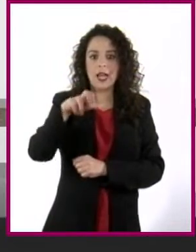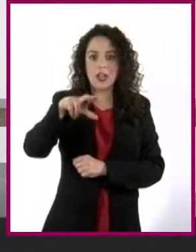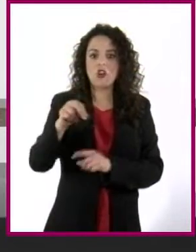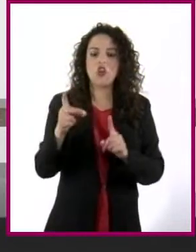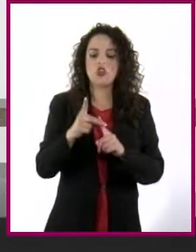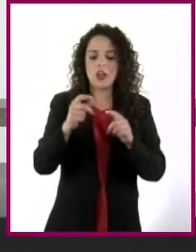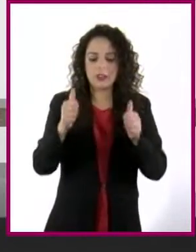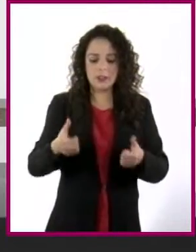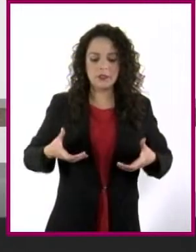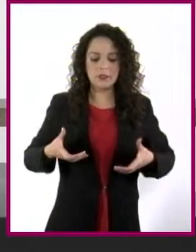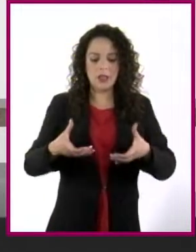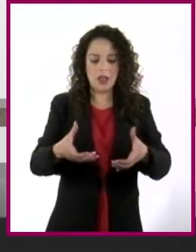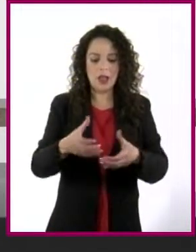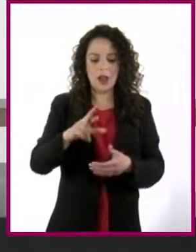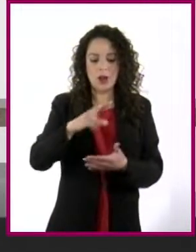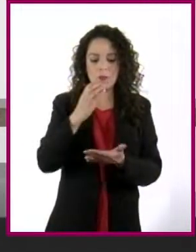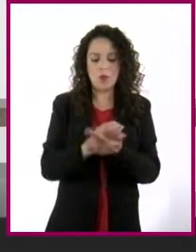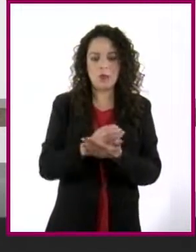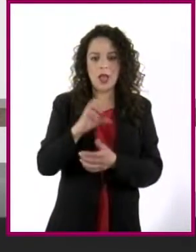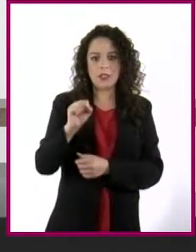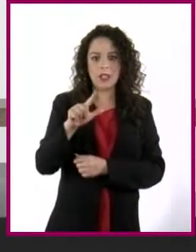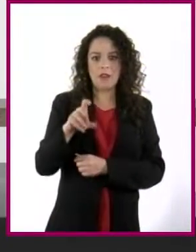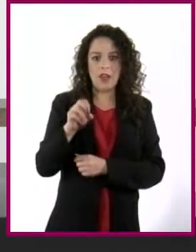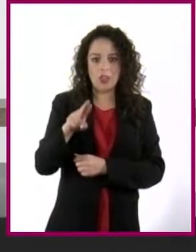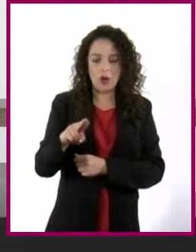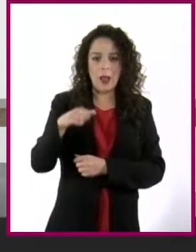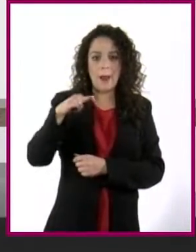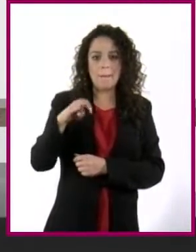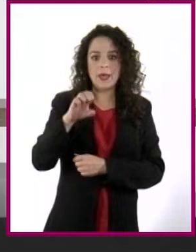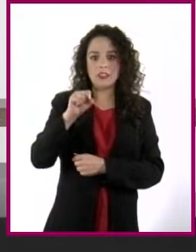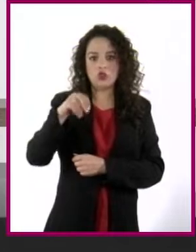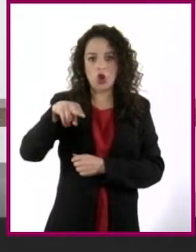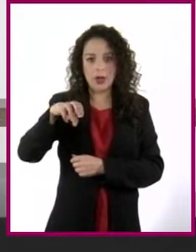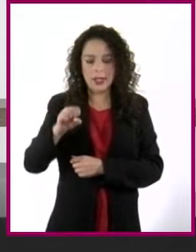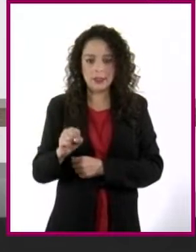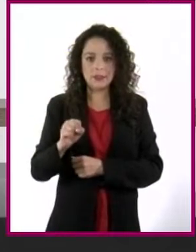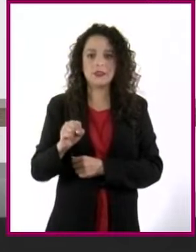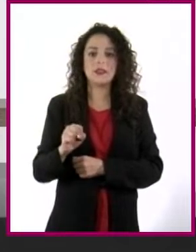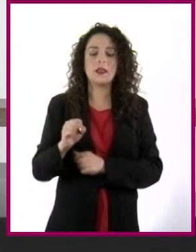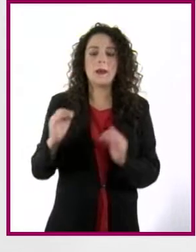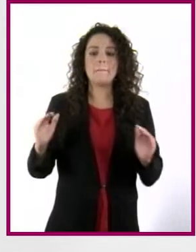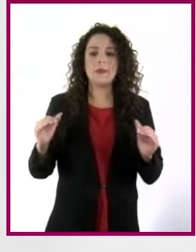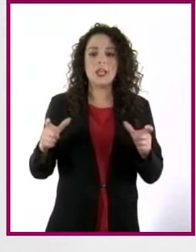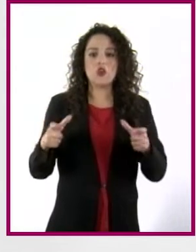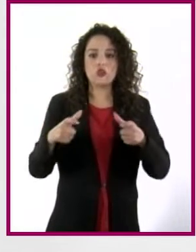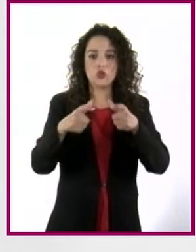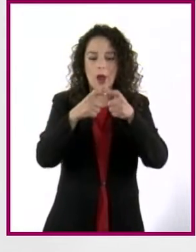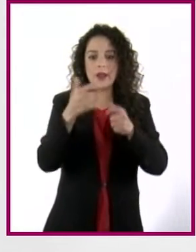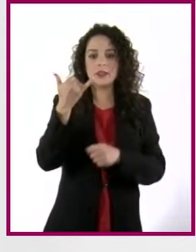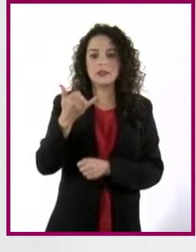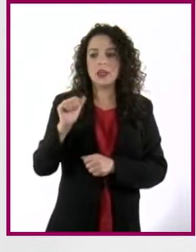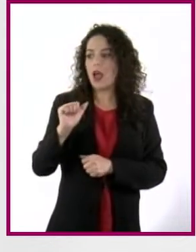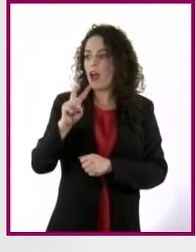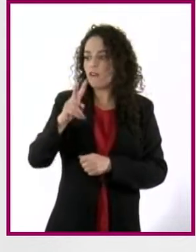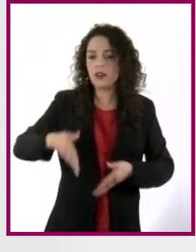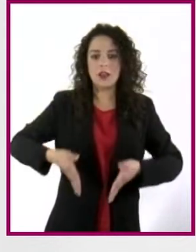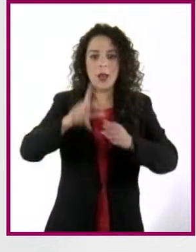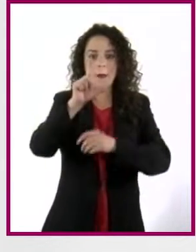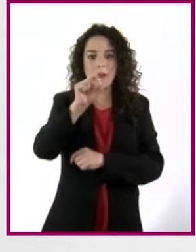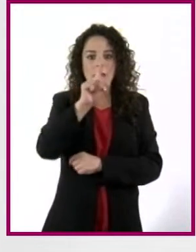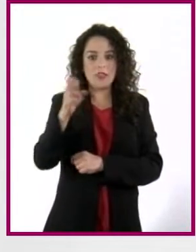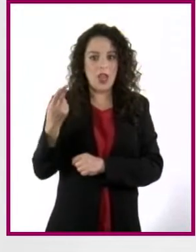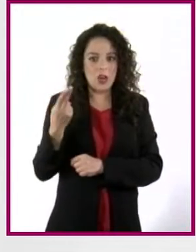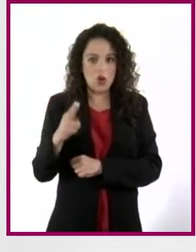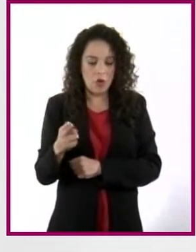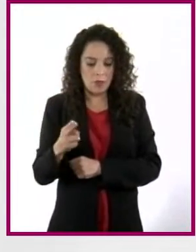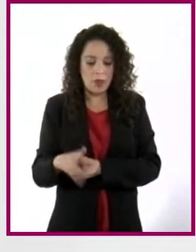de las calles de República del Salvador, Mesones, Pino Suárez y la Avenida 20 de Noviembre. Los afrodescendientes contaban con